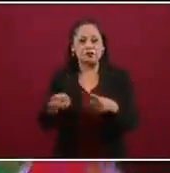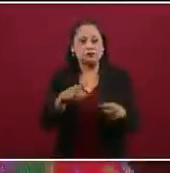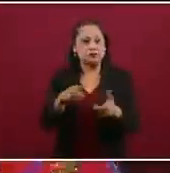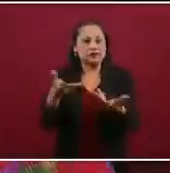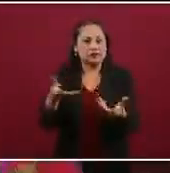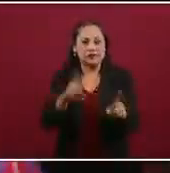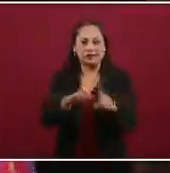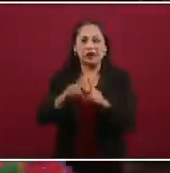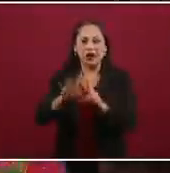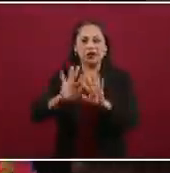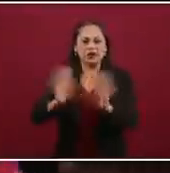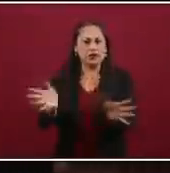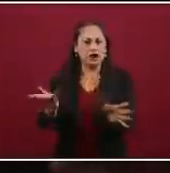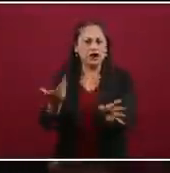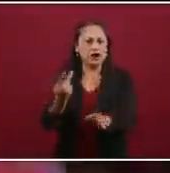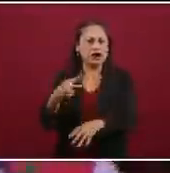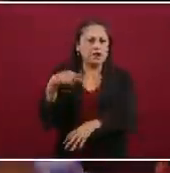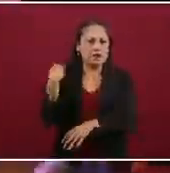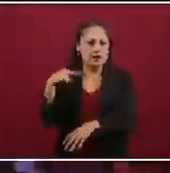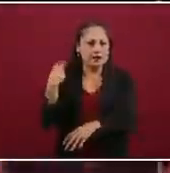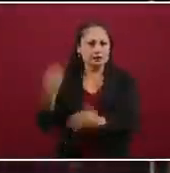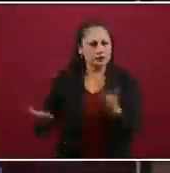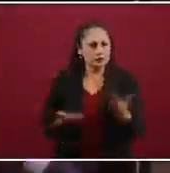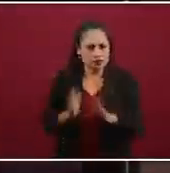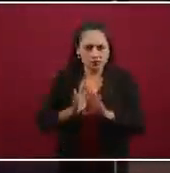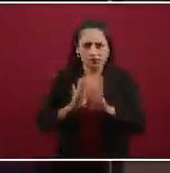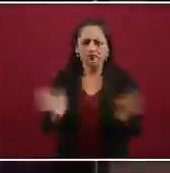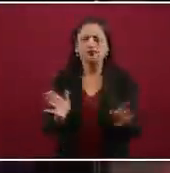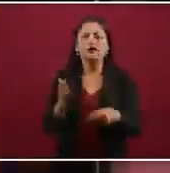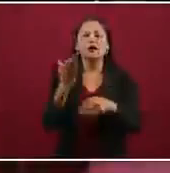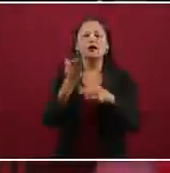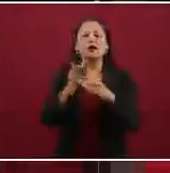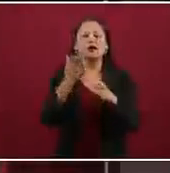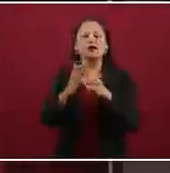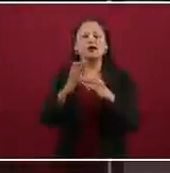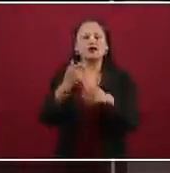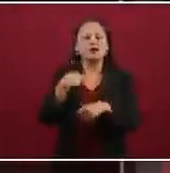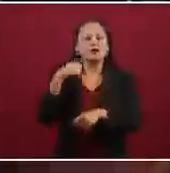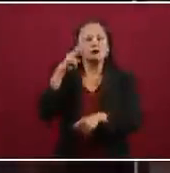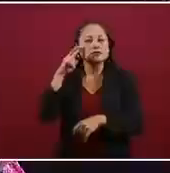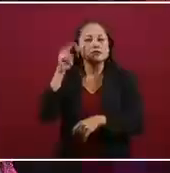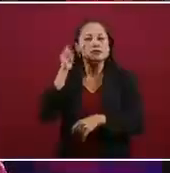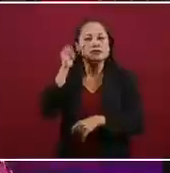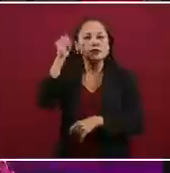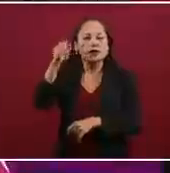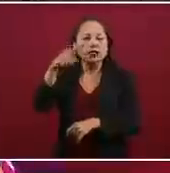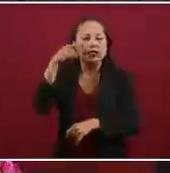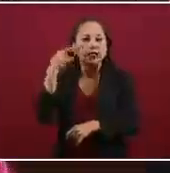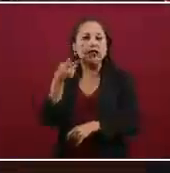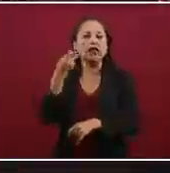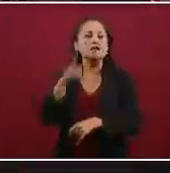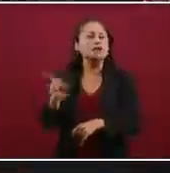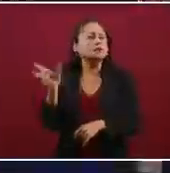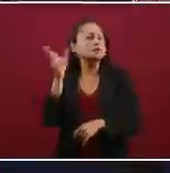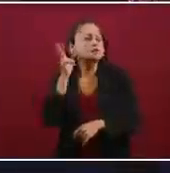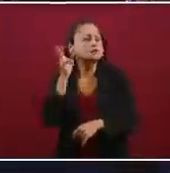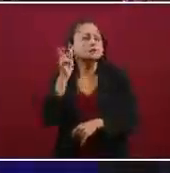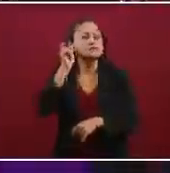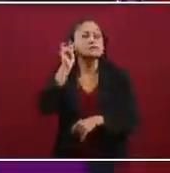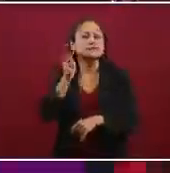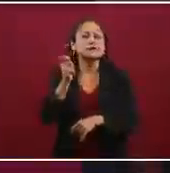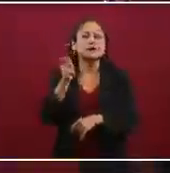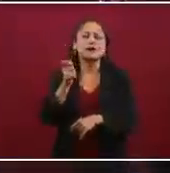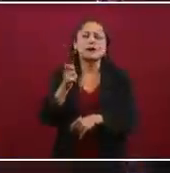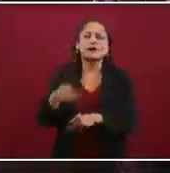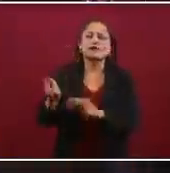Ya pasó Veracruz y aquí estamos oyendo, pues desde aquí no distingo, pero ahí está el sonido de la música ranchera que no